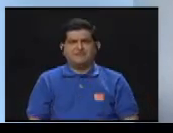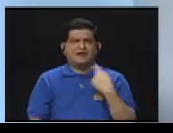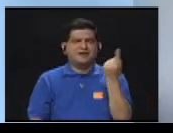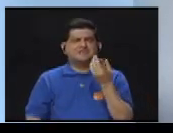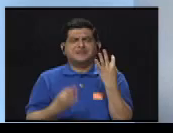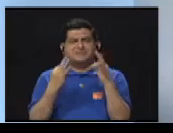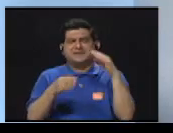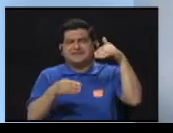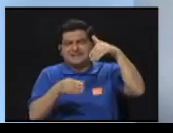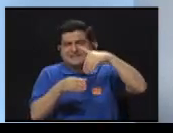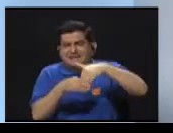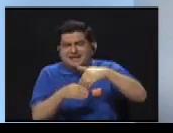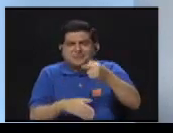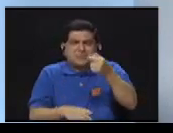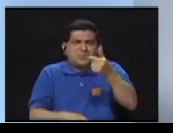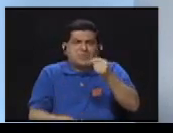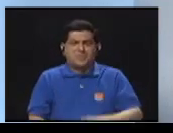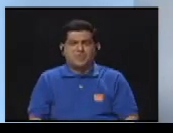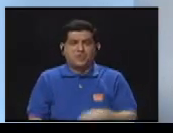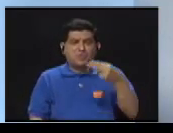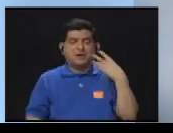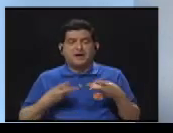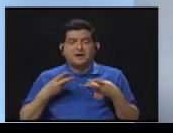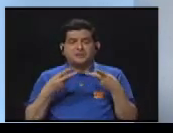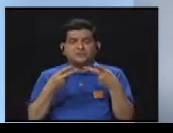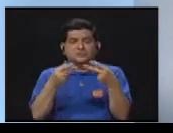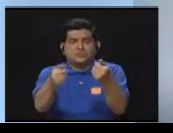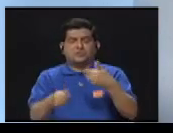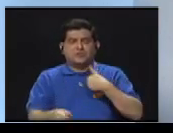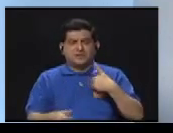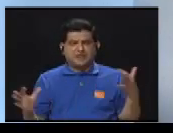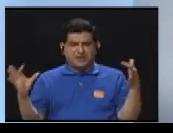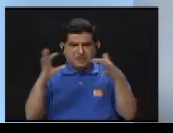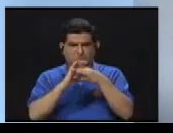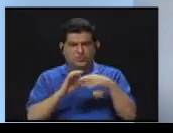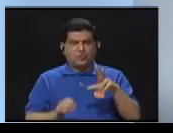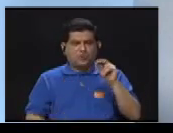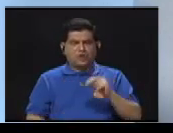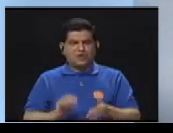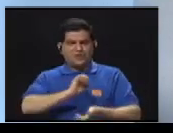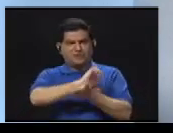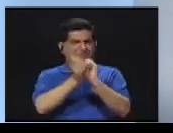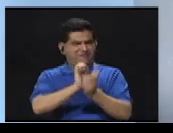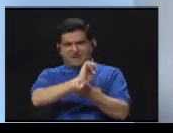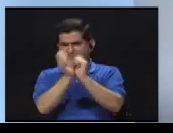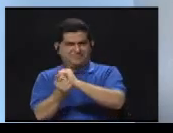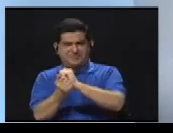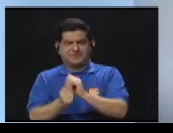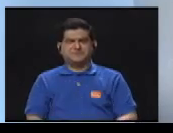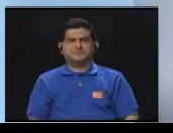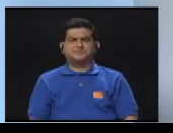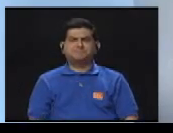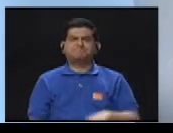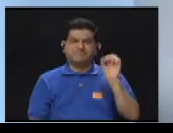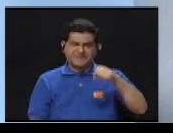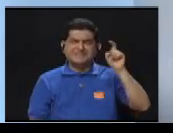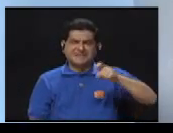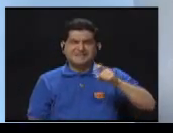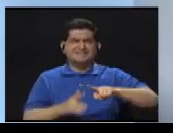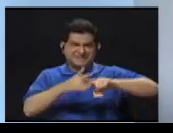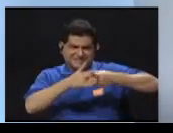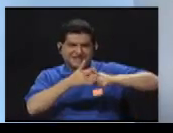que siempre hay que intervenir un poco para que claro. La historia fluya y tenga una armonía y no salte. Entonces, sí, hubo